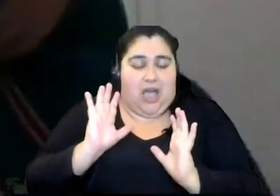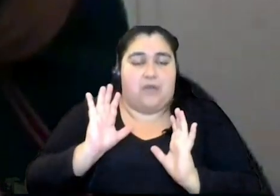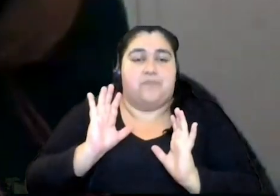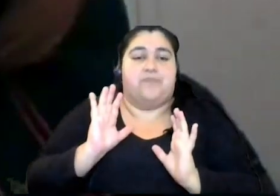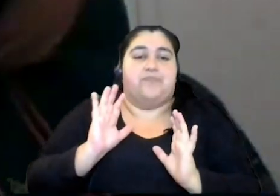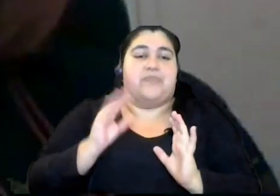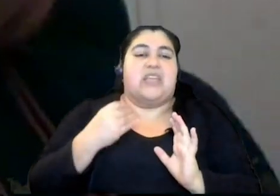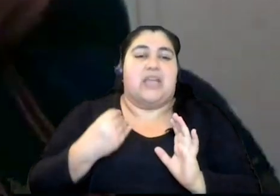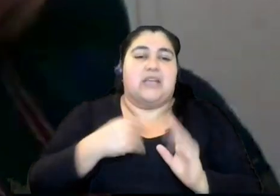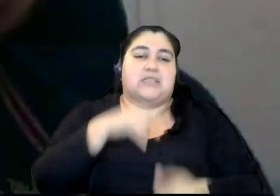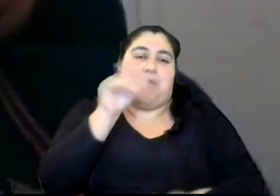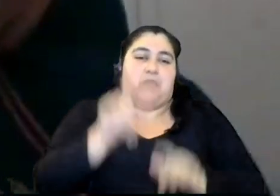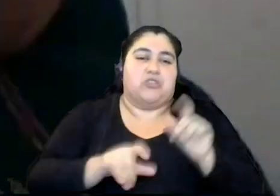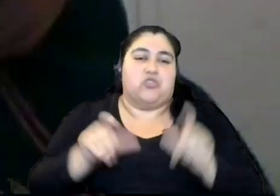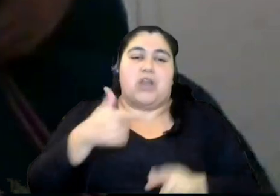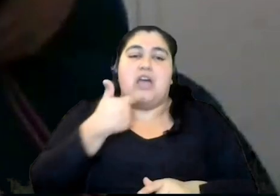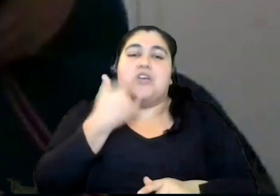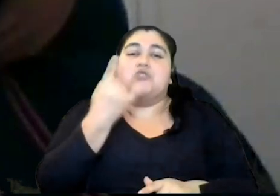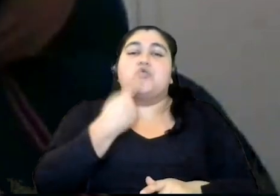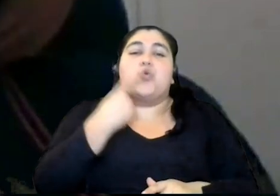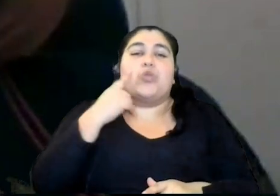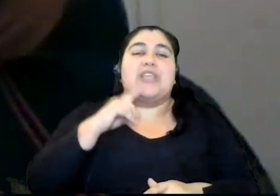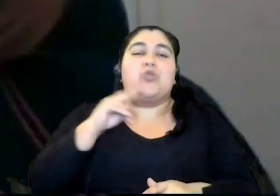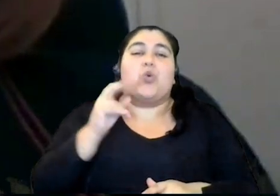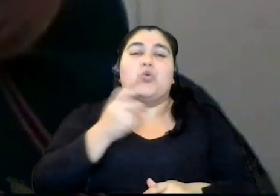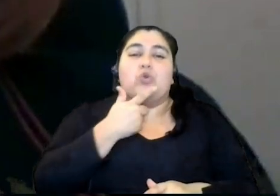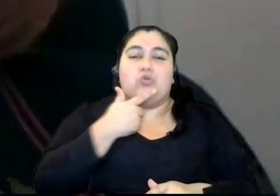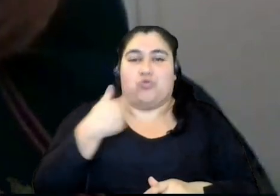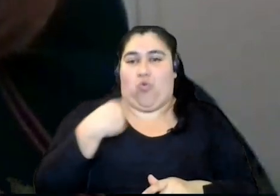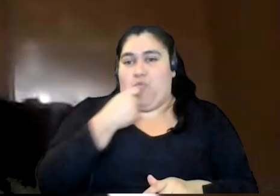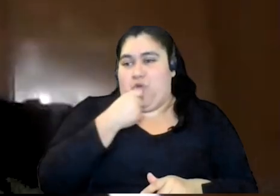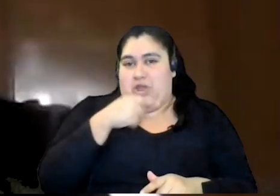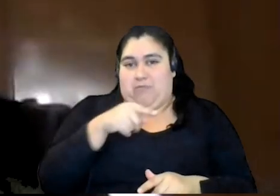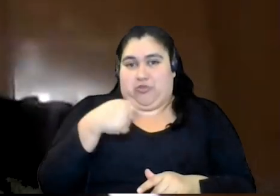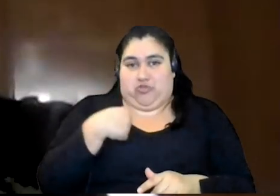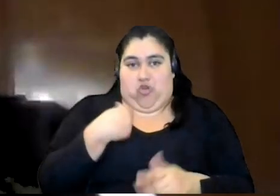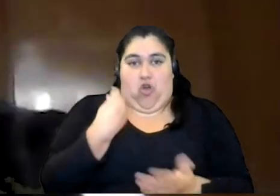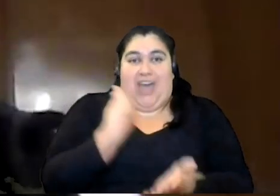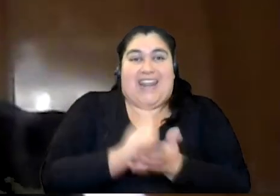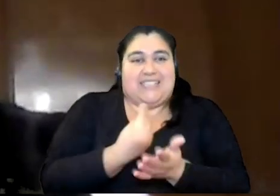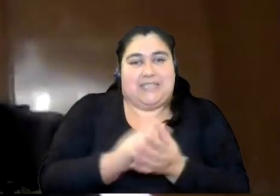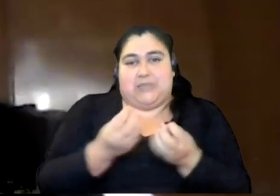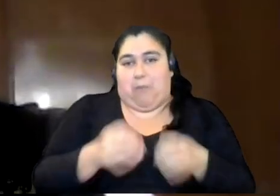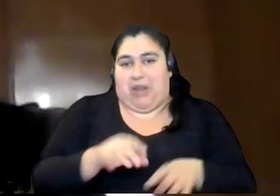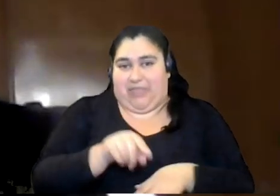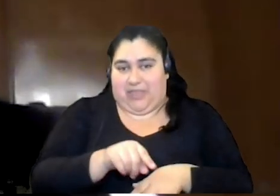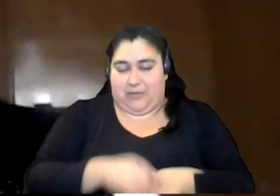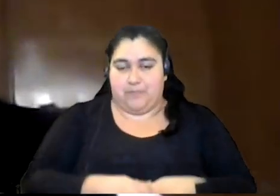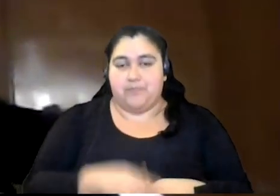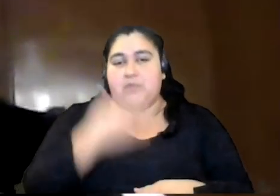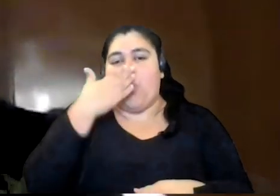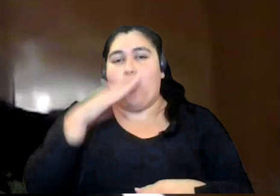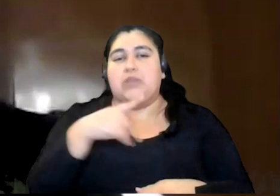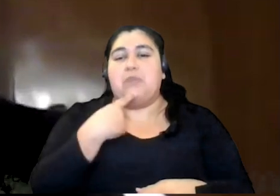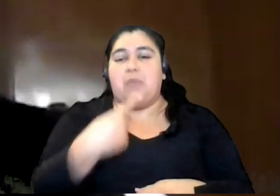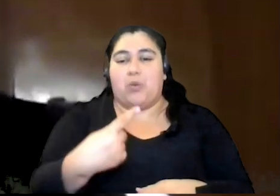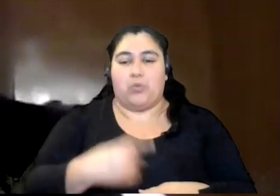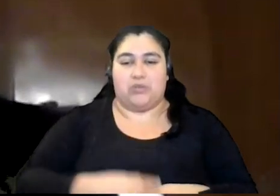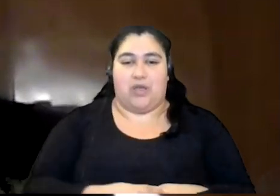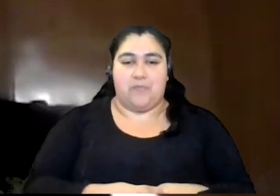es el caso de los sustitutos cuando yo perdí residencia. Listo. Muchas gracias. Te digo la